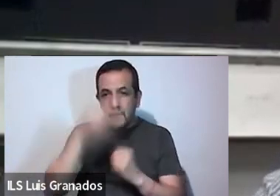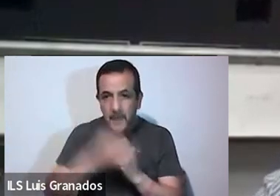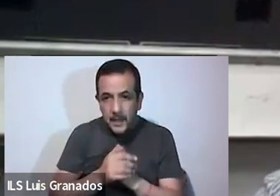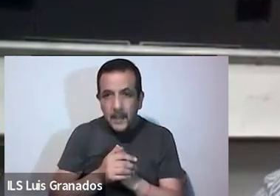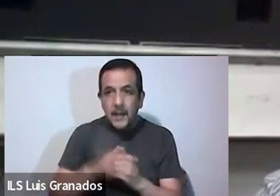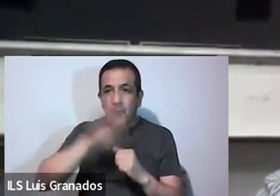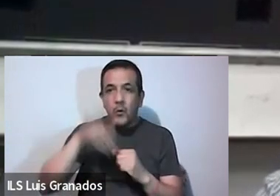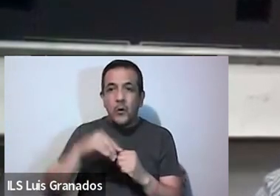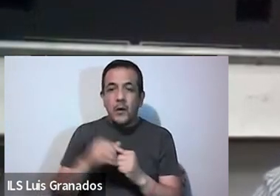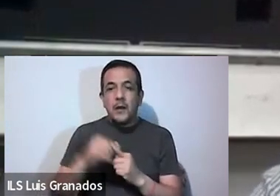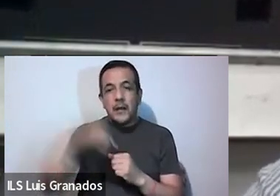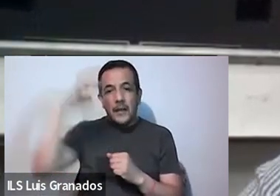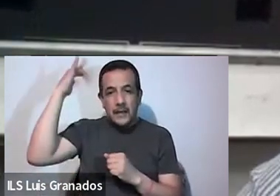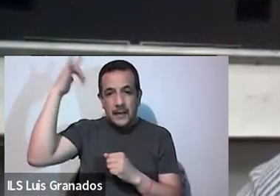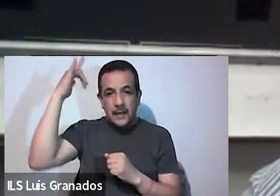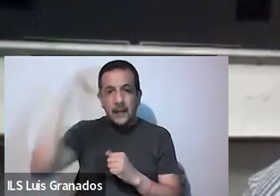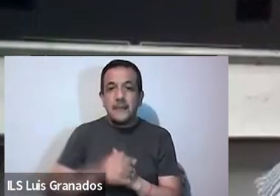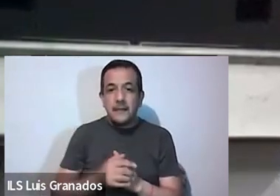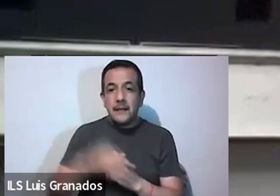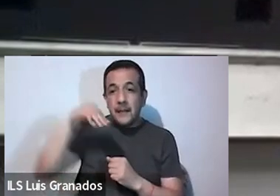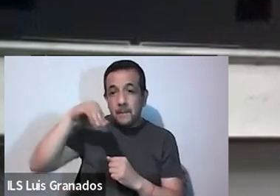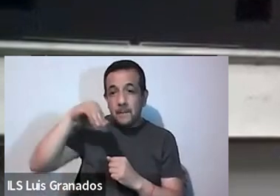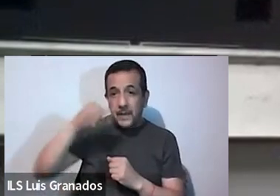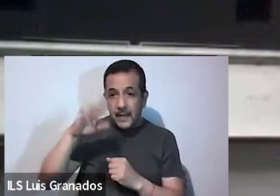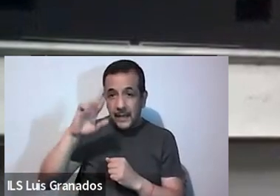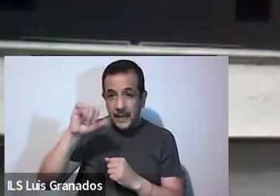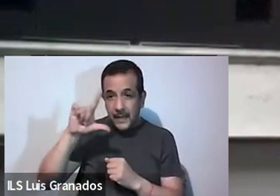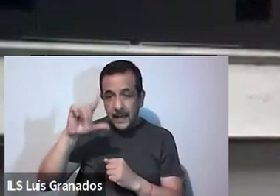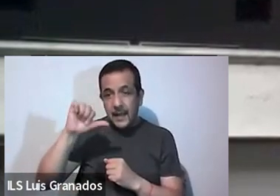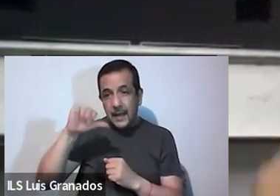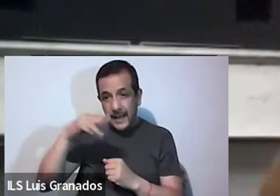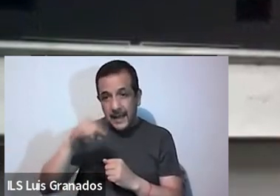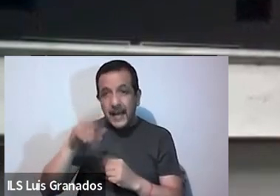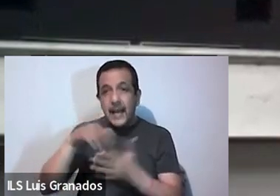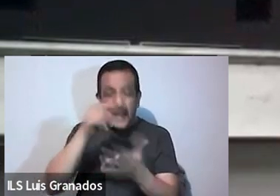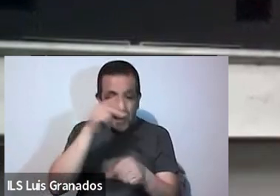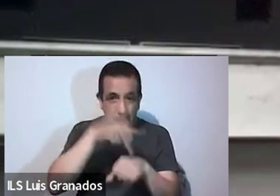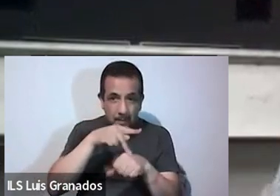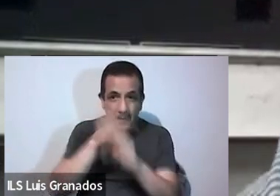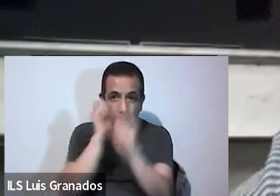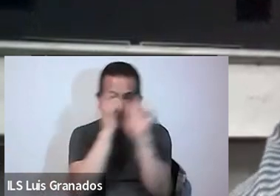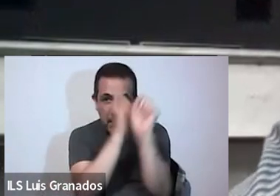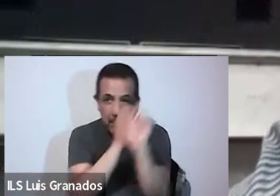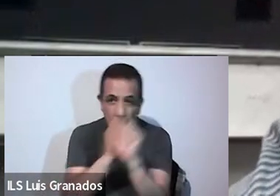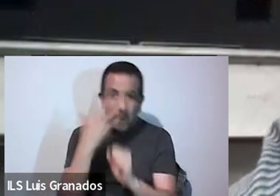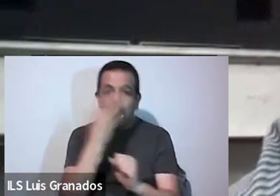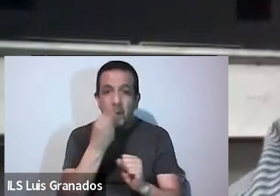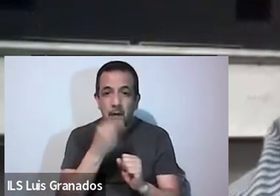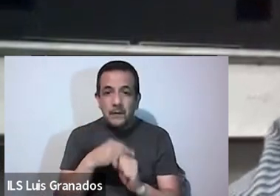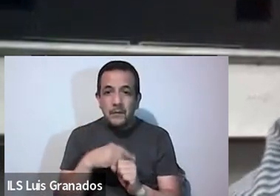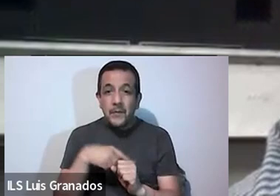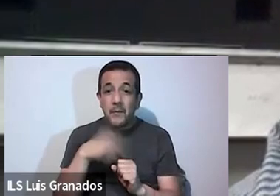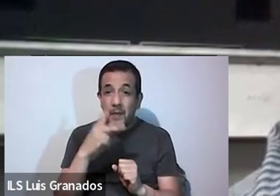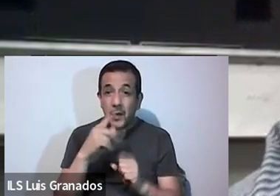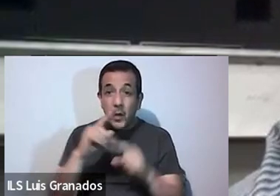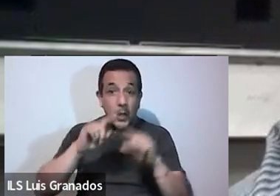escultura. En todos los casos, la diferencia no estuvo en la